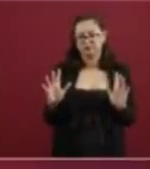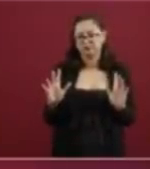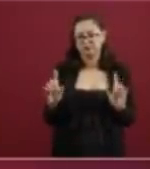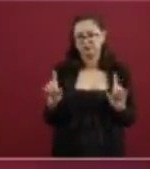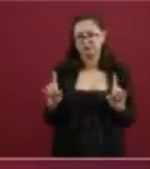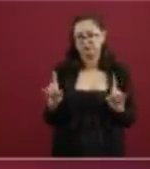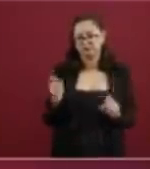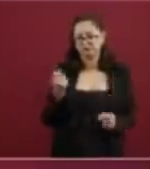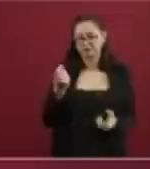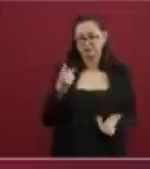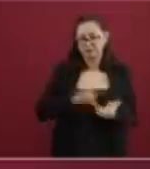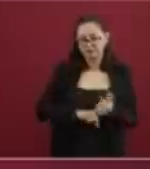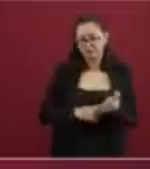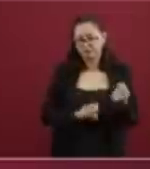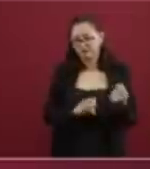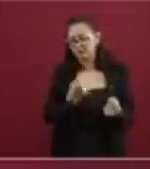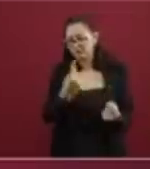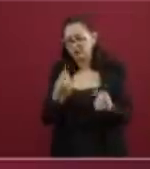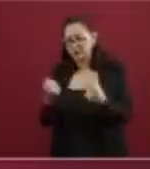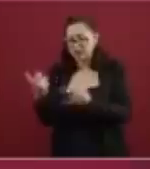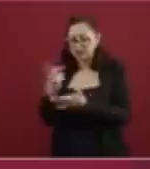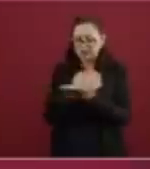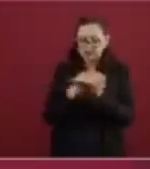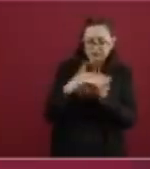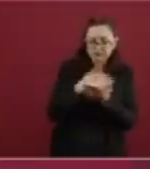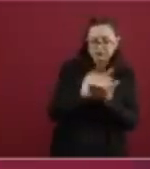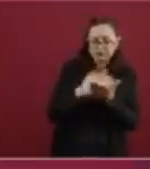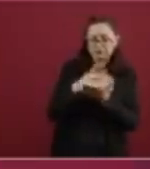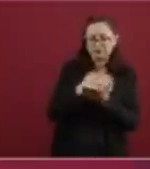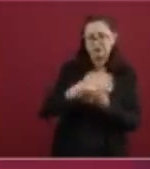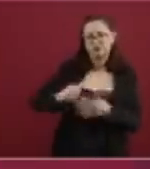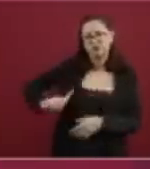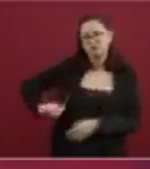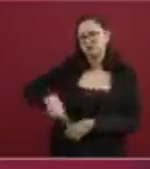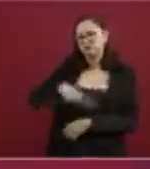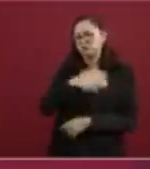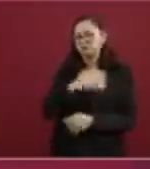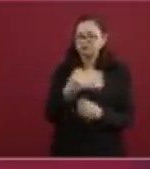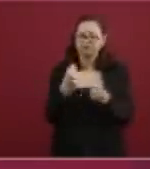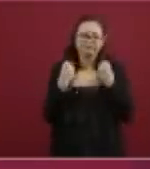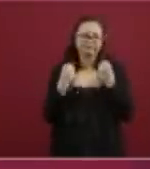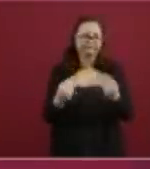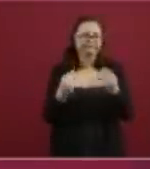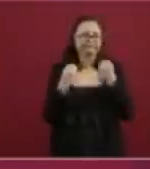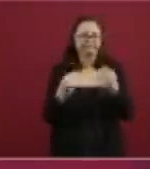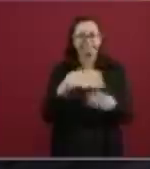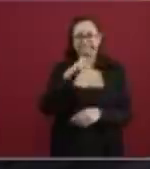ciertas drogas. Lo que nos preocupa muchísimo,